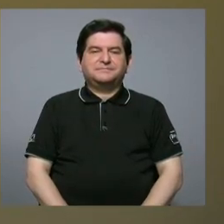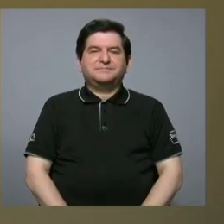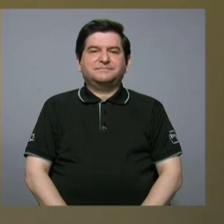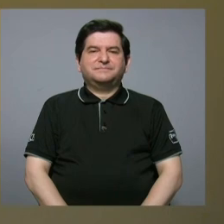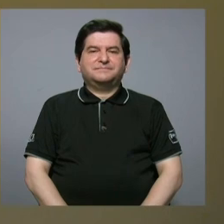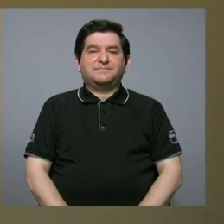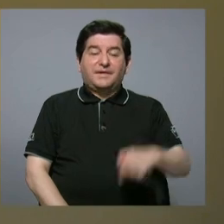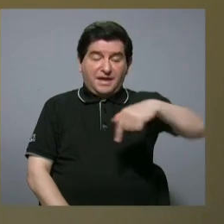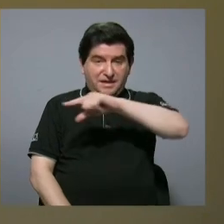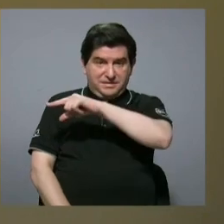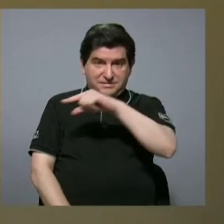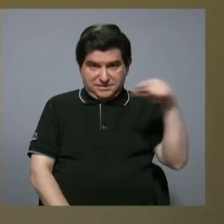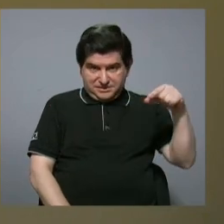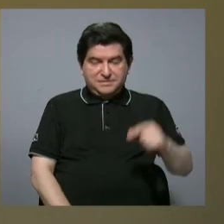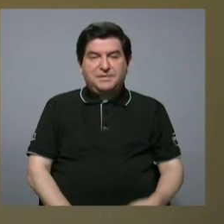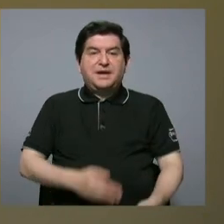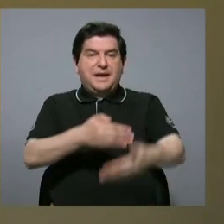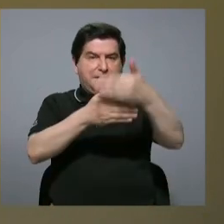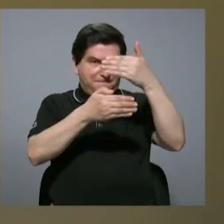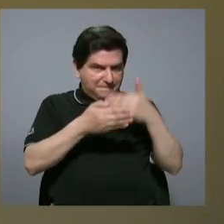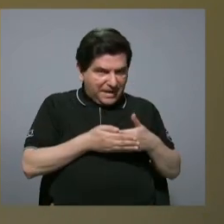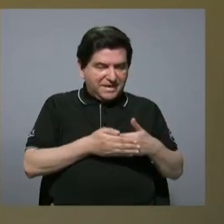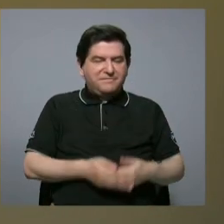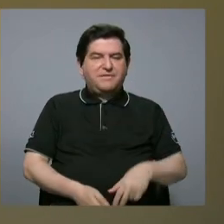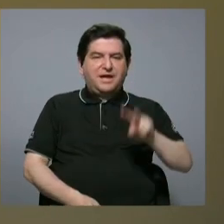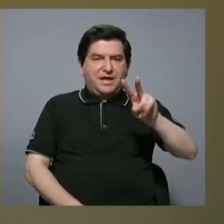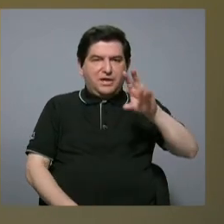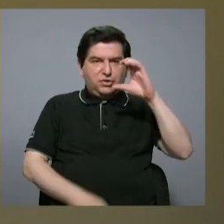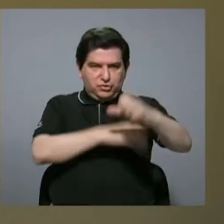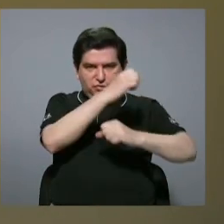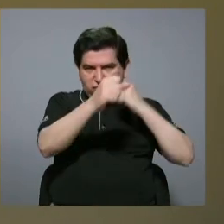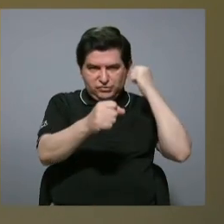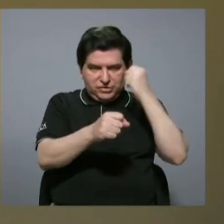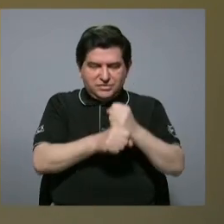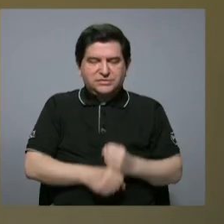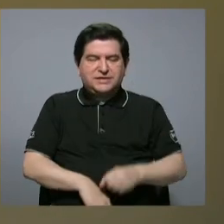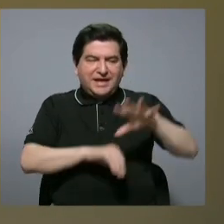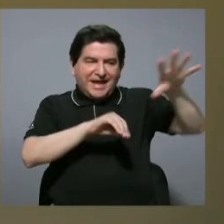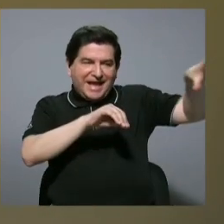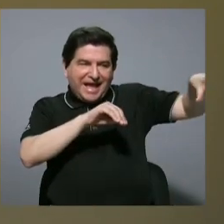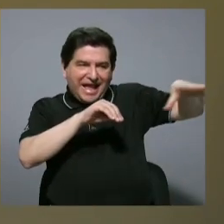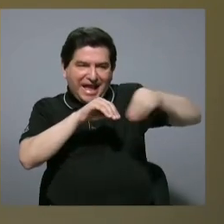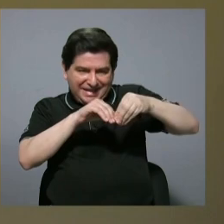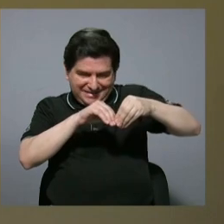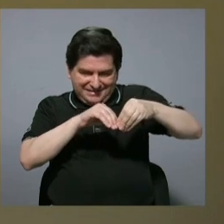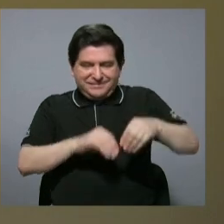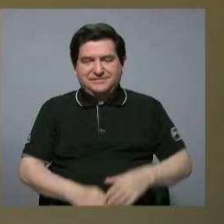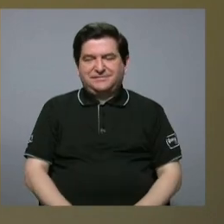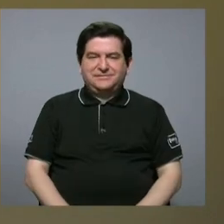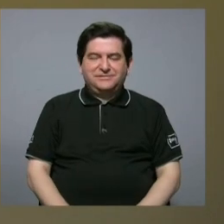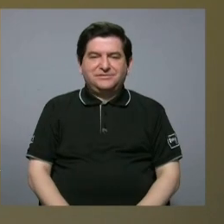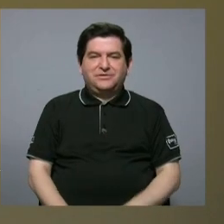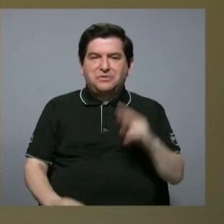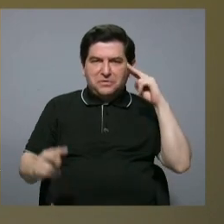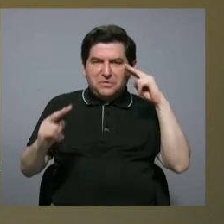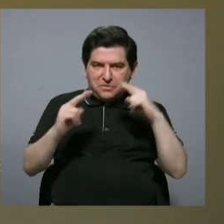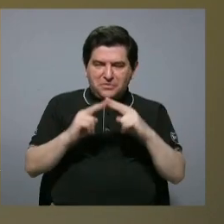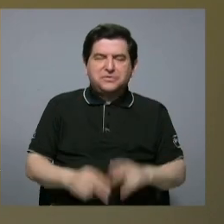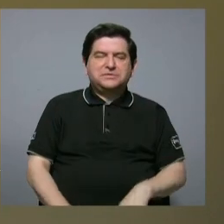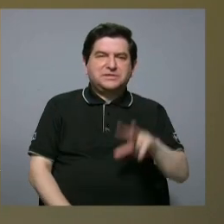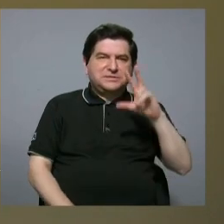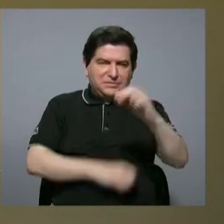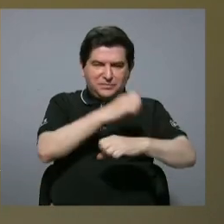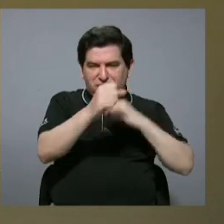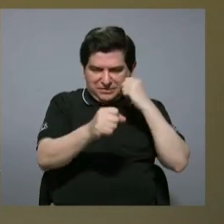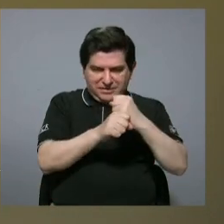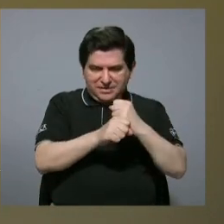esta semana que es previa al bicentenario de la agregación, como se conoció por unos 30